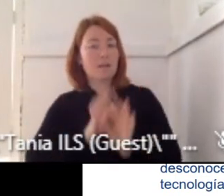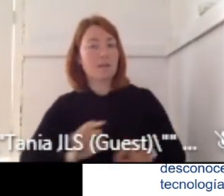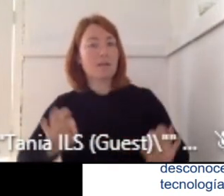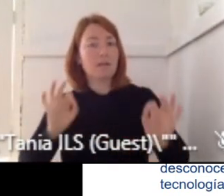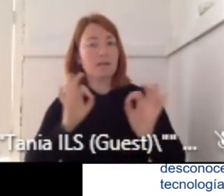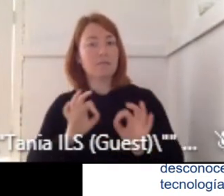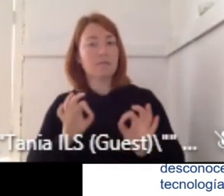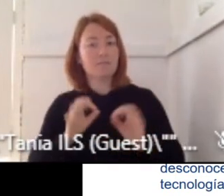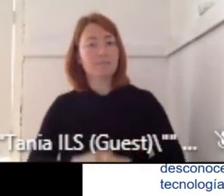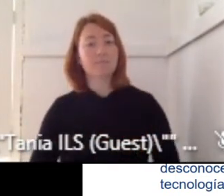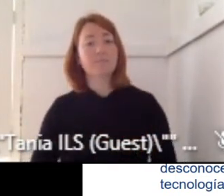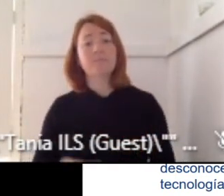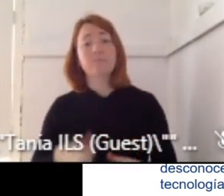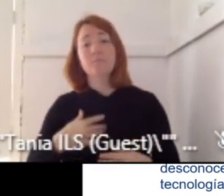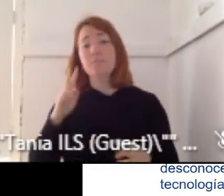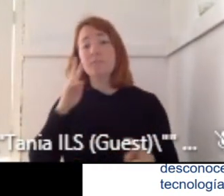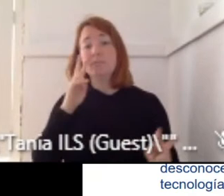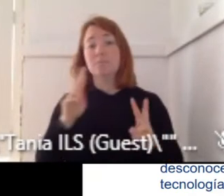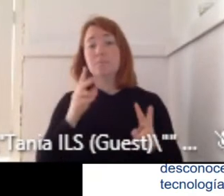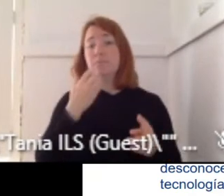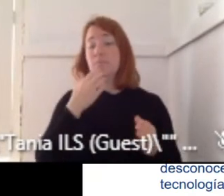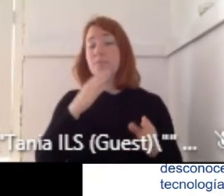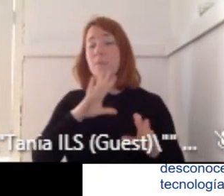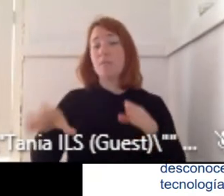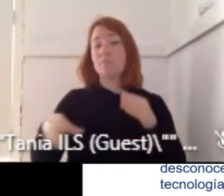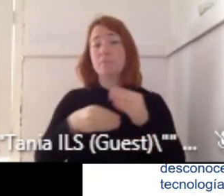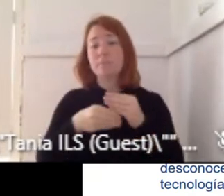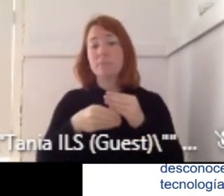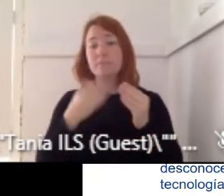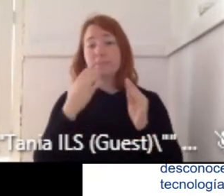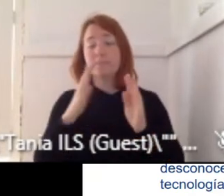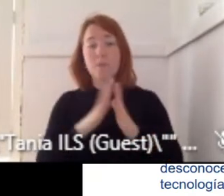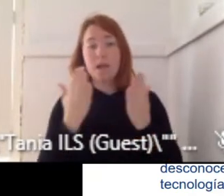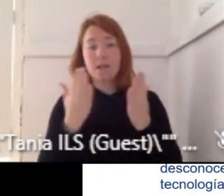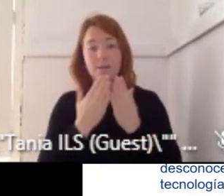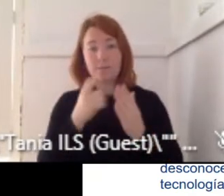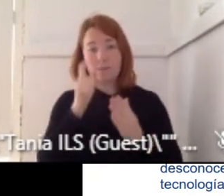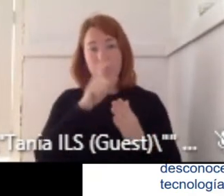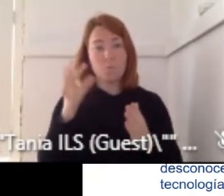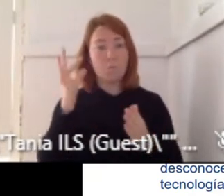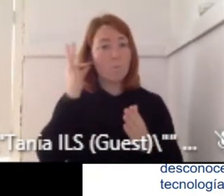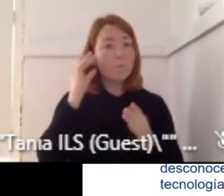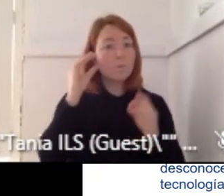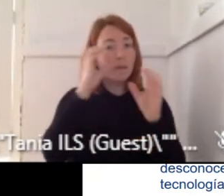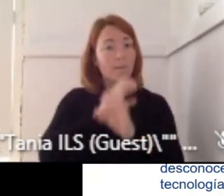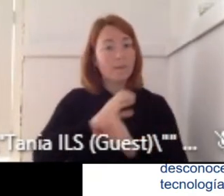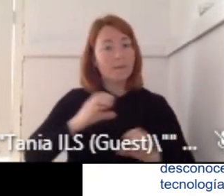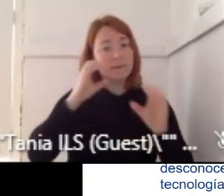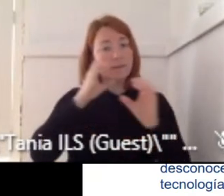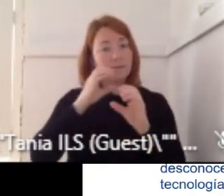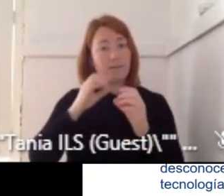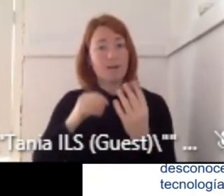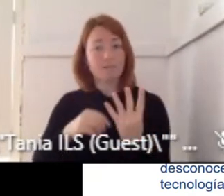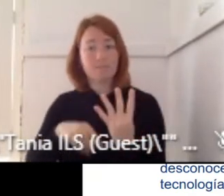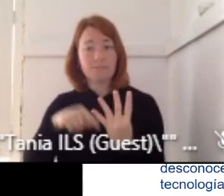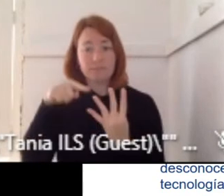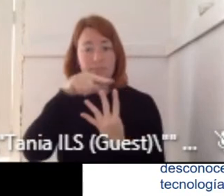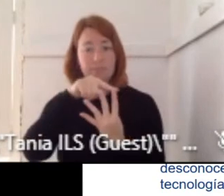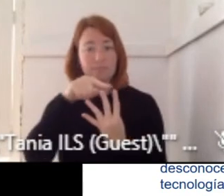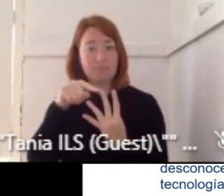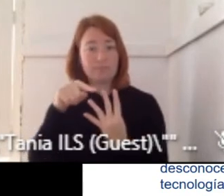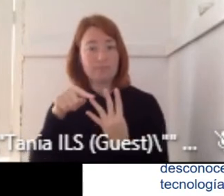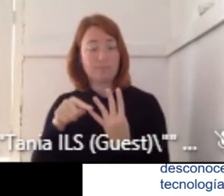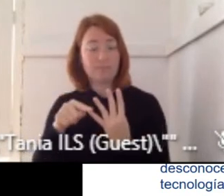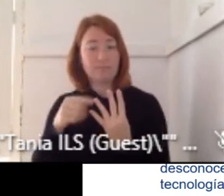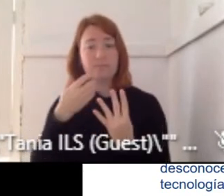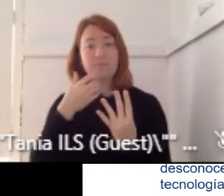el material bibliográfico complementario libros como Científicas, de Jorge Bolívar, Sabias, de Adela Muñoz Páez,